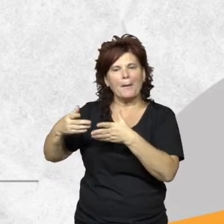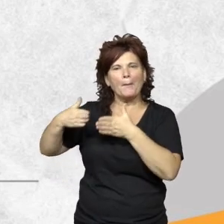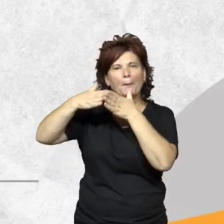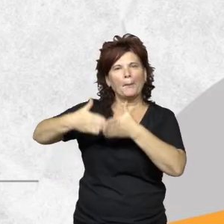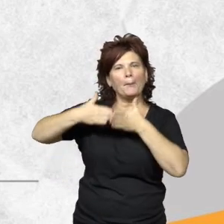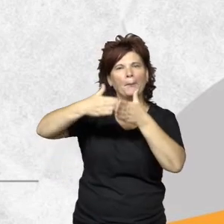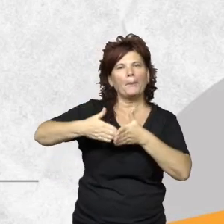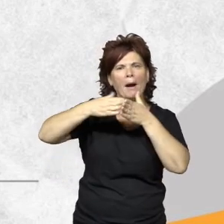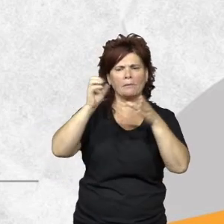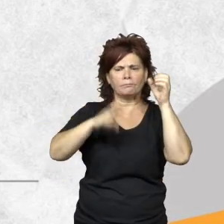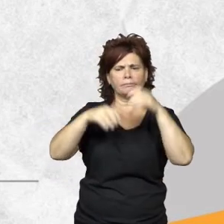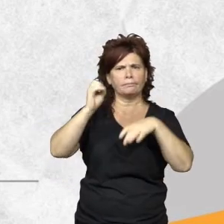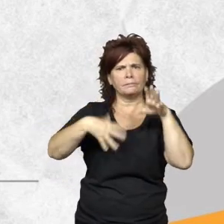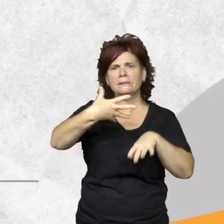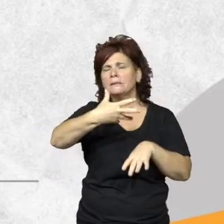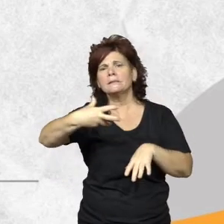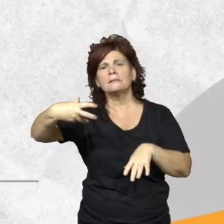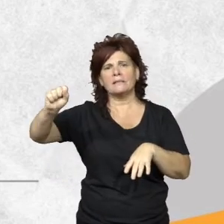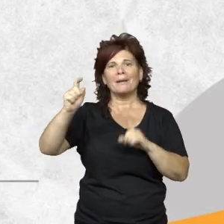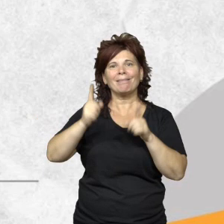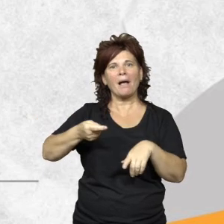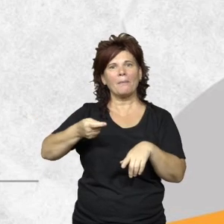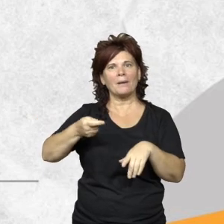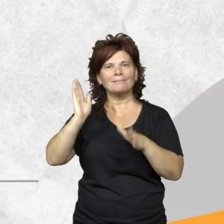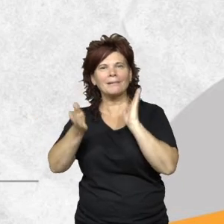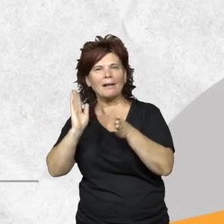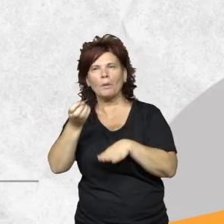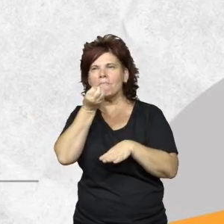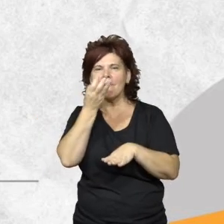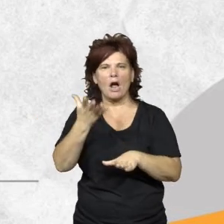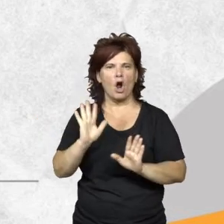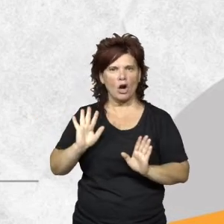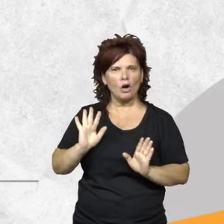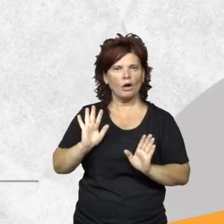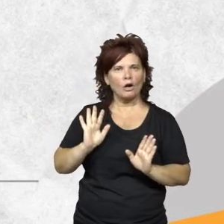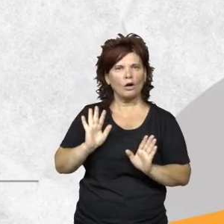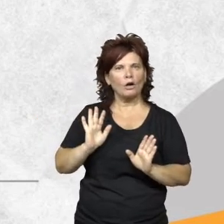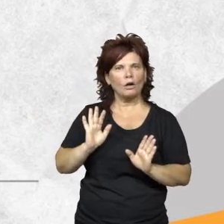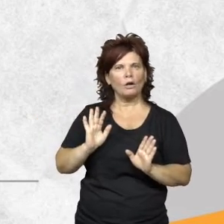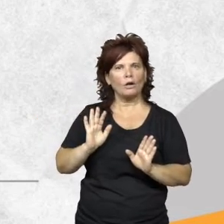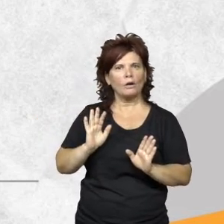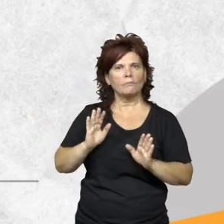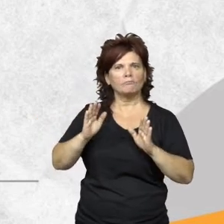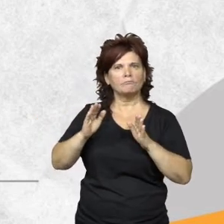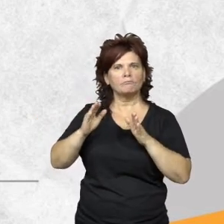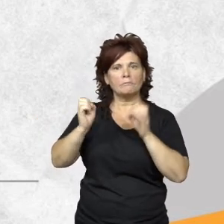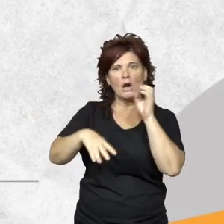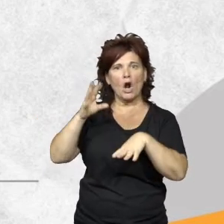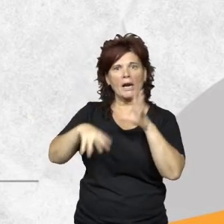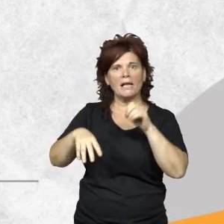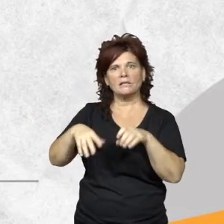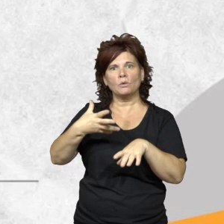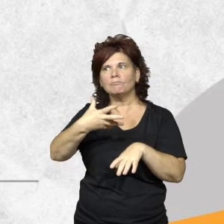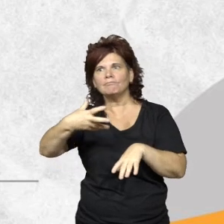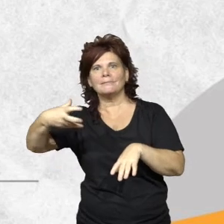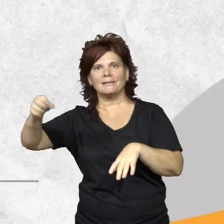llevan residuos y se ha podido también gestionar mejor el desembarco de los residuos de las